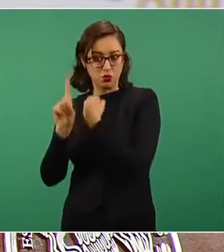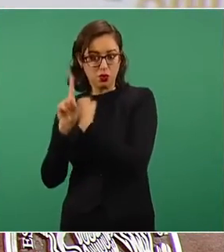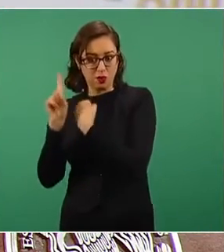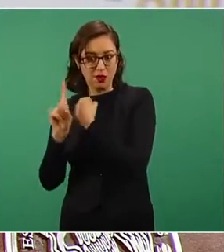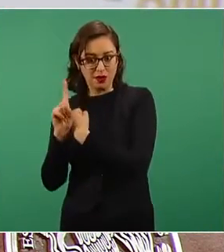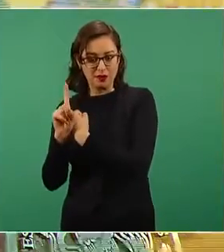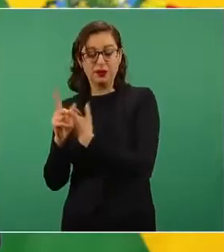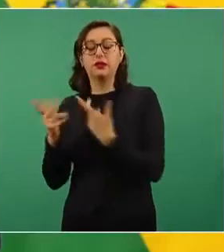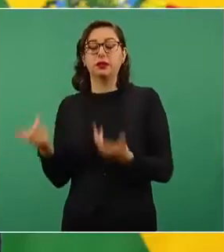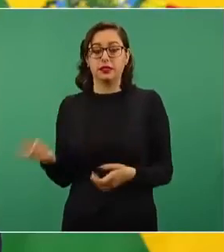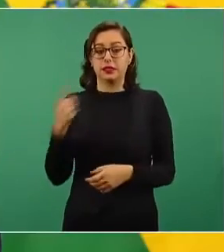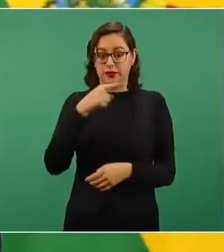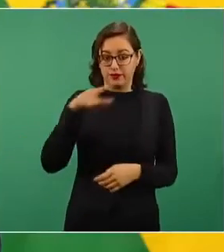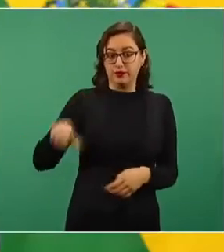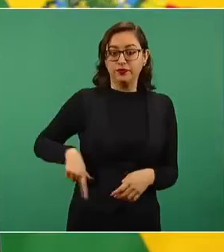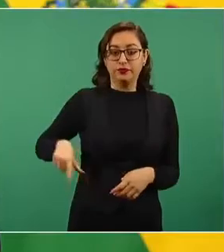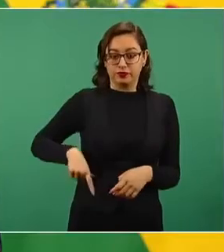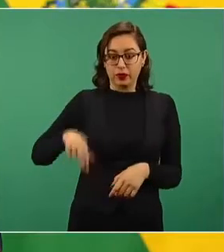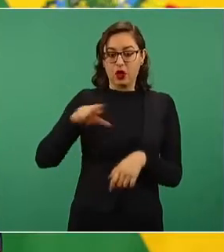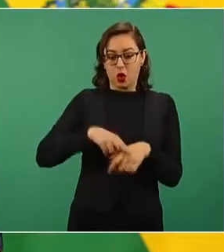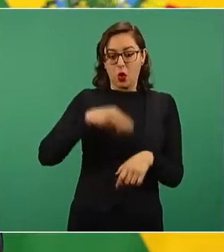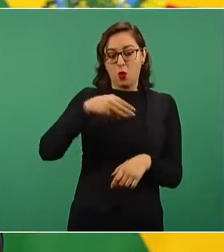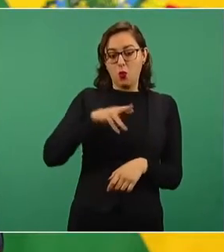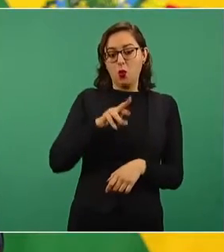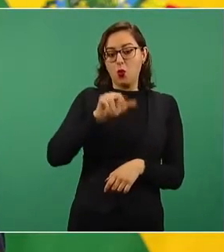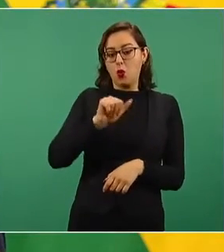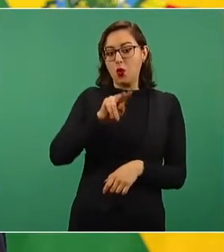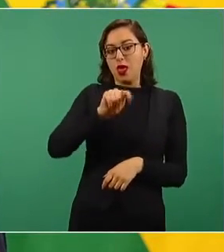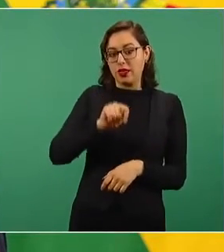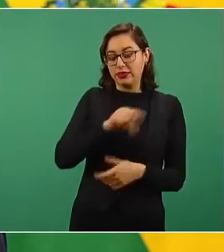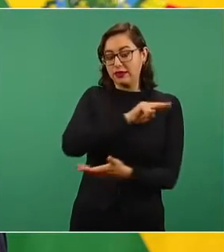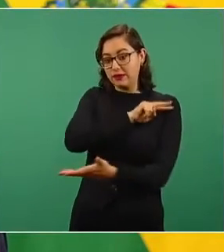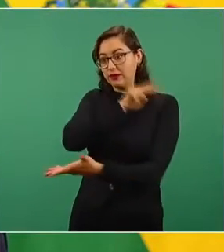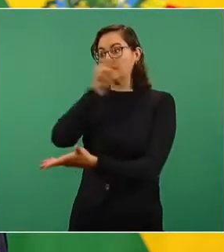ha estado allá buscando la conciliación